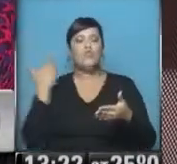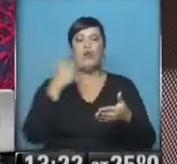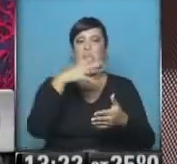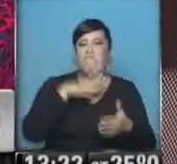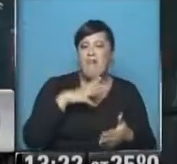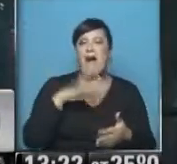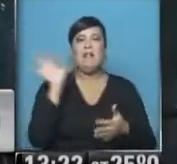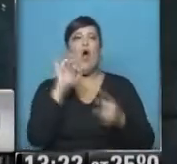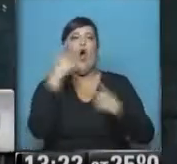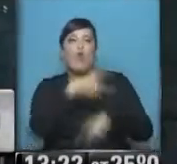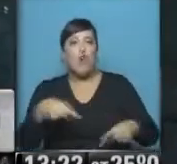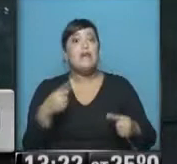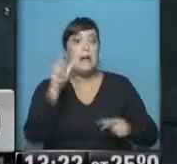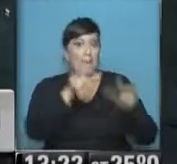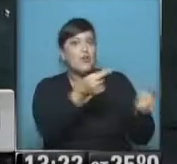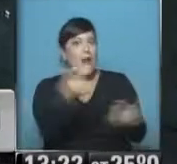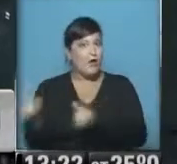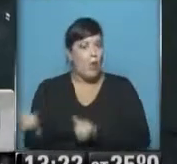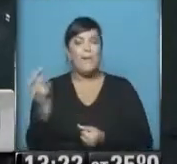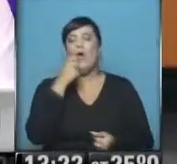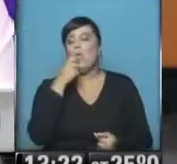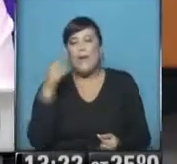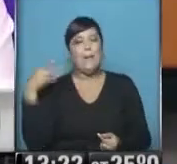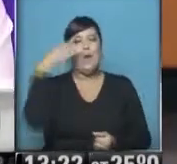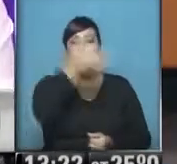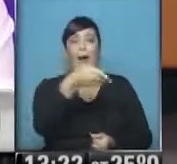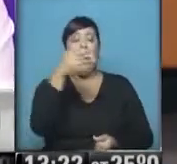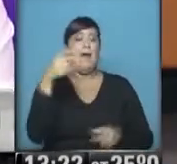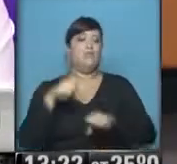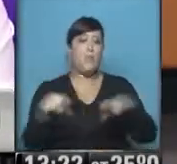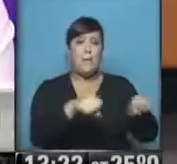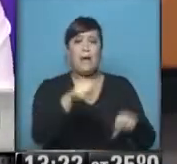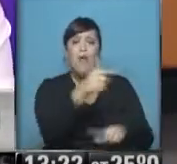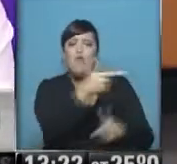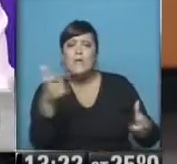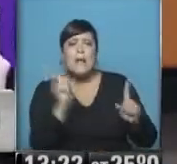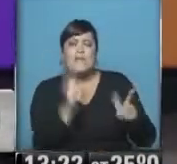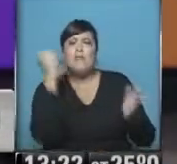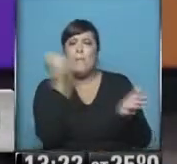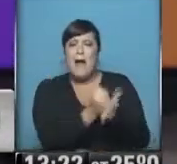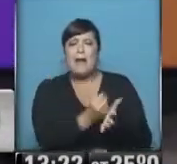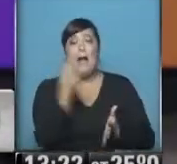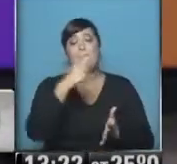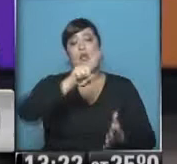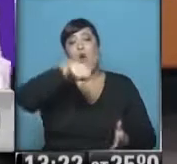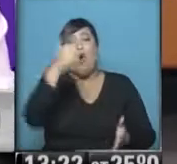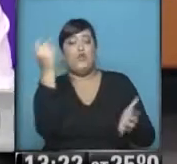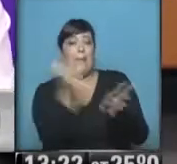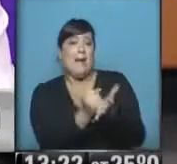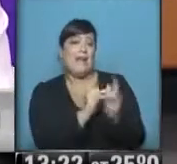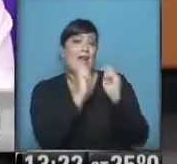sostenido el tiempo que sean bienes sensibles y que por ejemplo también si uno va a la góndola y no encuentra el producto de compra siempre de la marca pero está otra marca